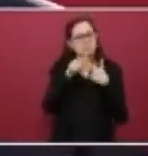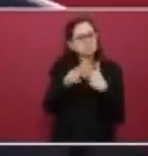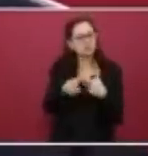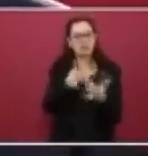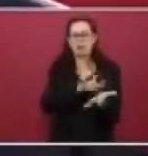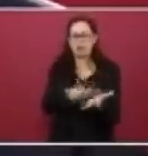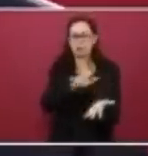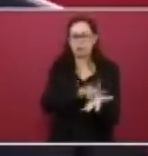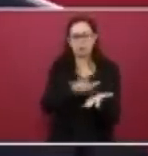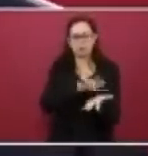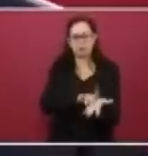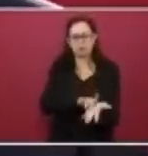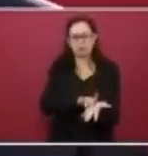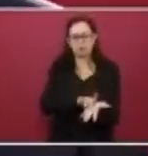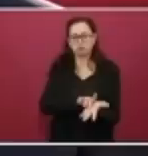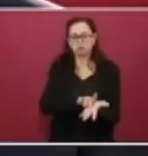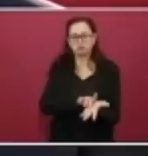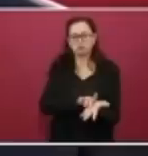caso